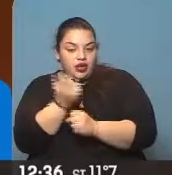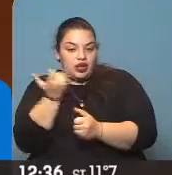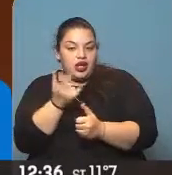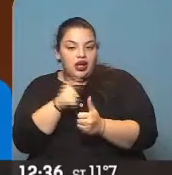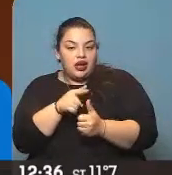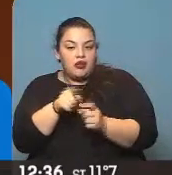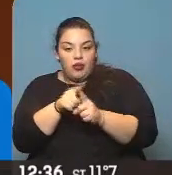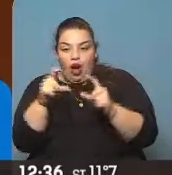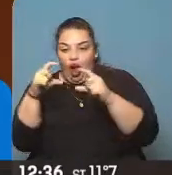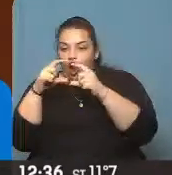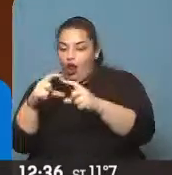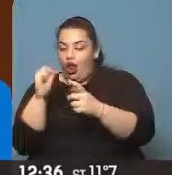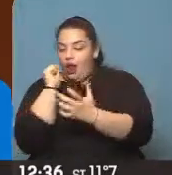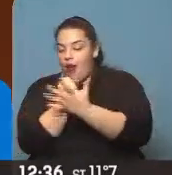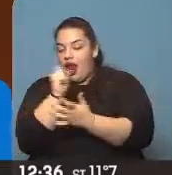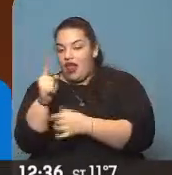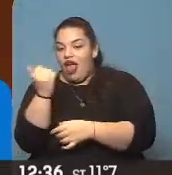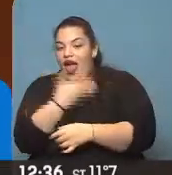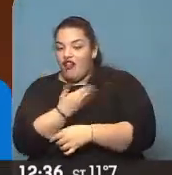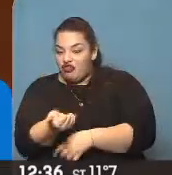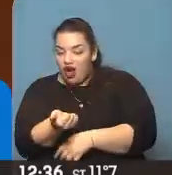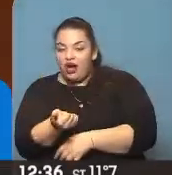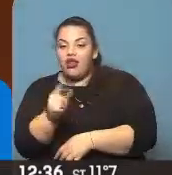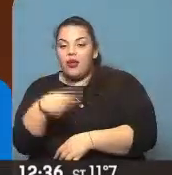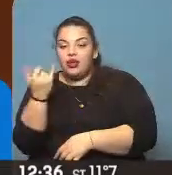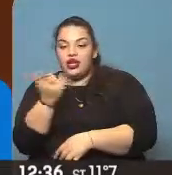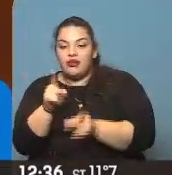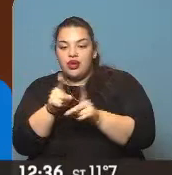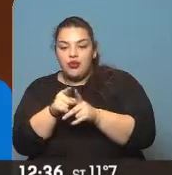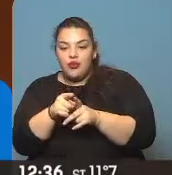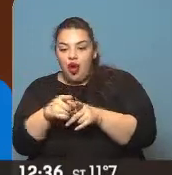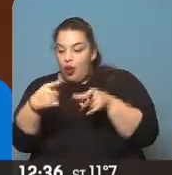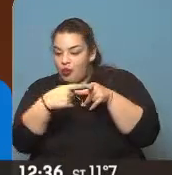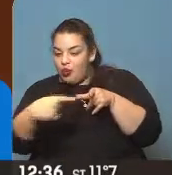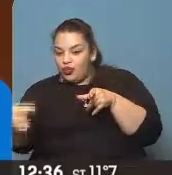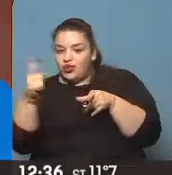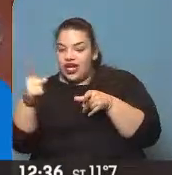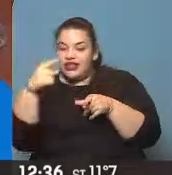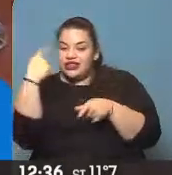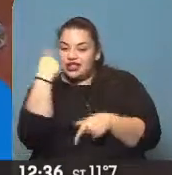tiene el logo de afa y luego la fifa y después tiene las puntadas celeste y blanca se hechas a mano